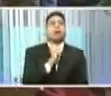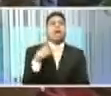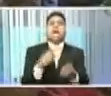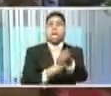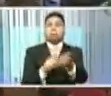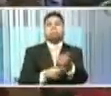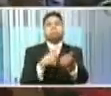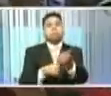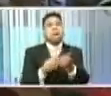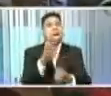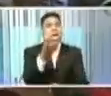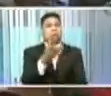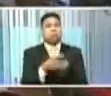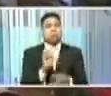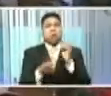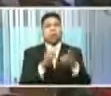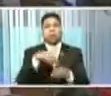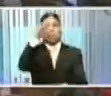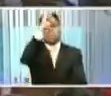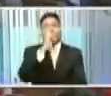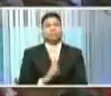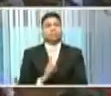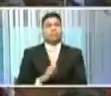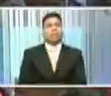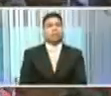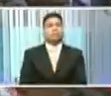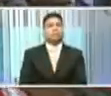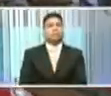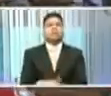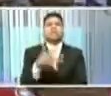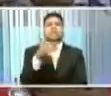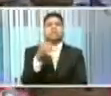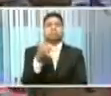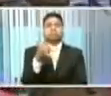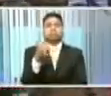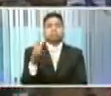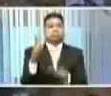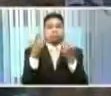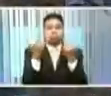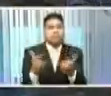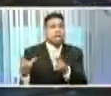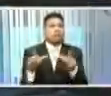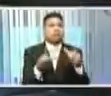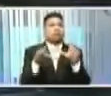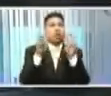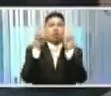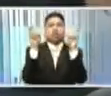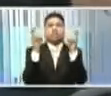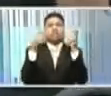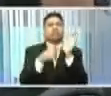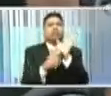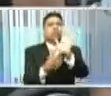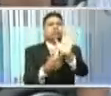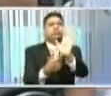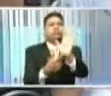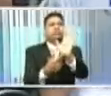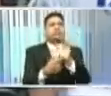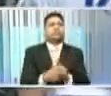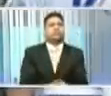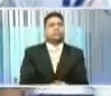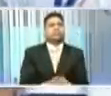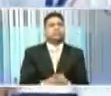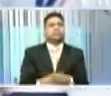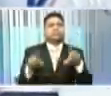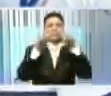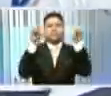hermanos con alguna discapacidad, ya tenía listo, mira, el título y el logotipo para la